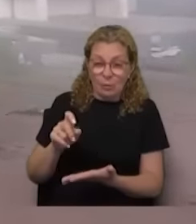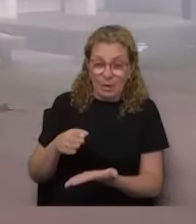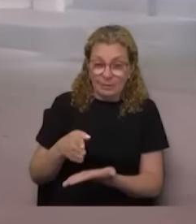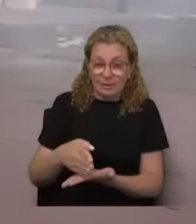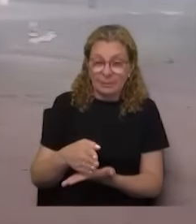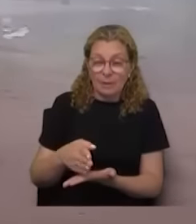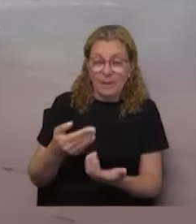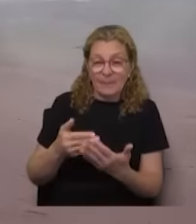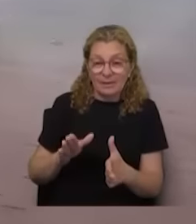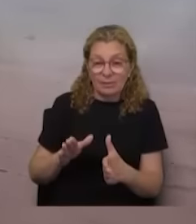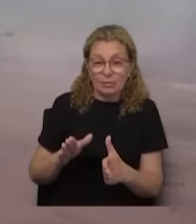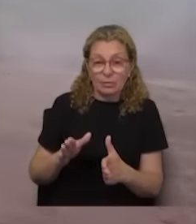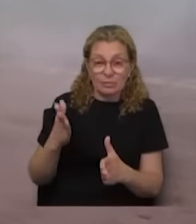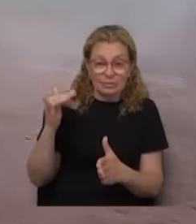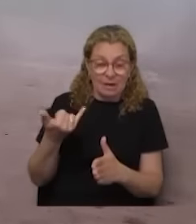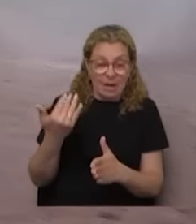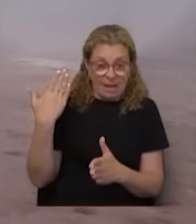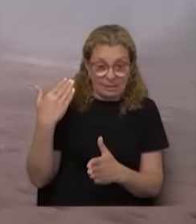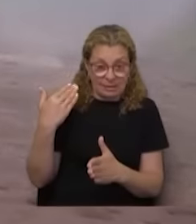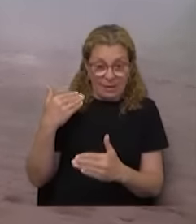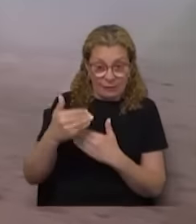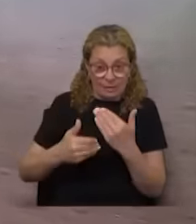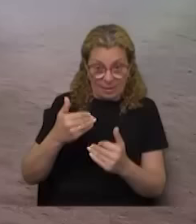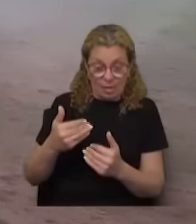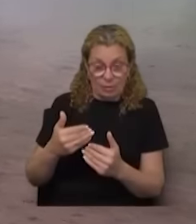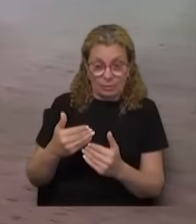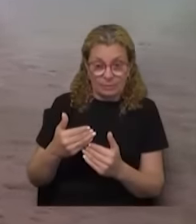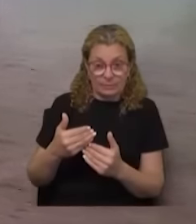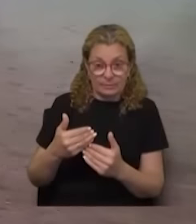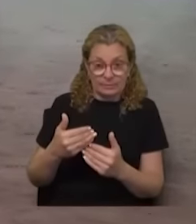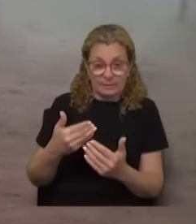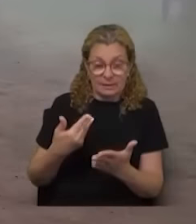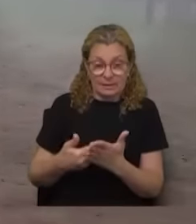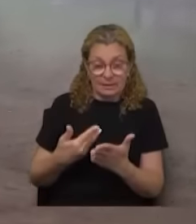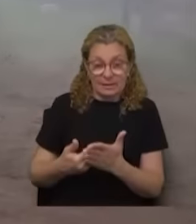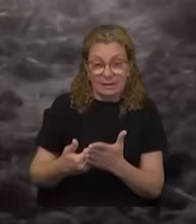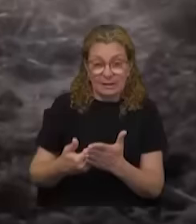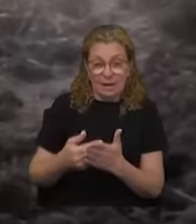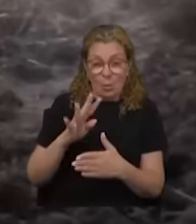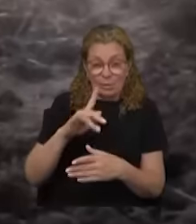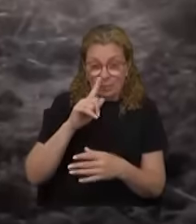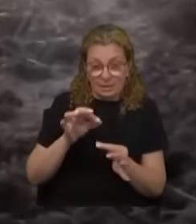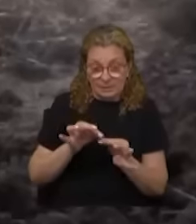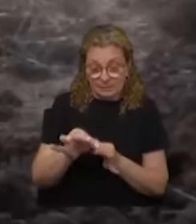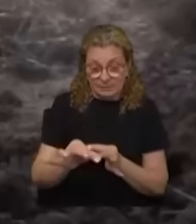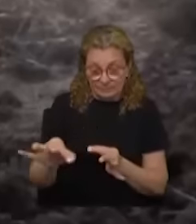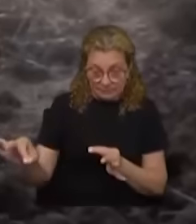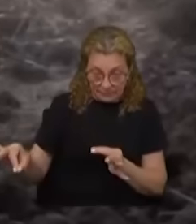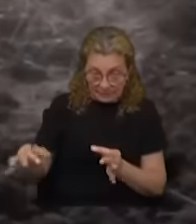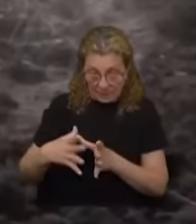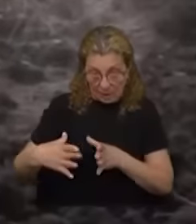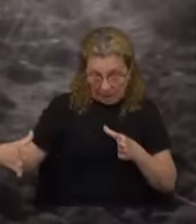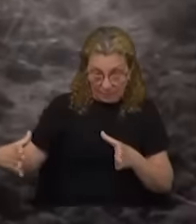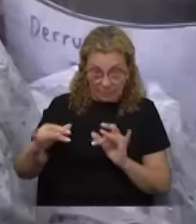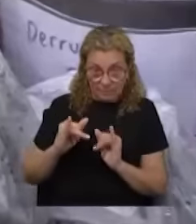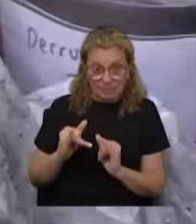empezó con tareas de desmalezamiento y y ya se han avanzado cerca de 4,000 m están ya excavados es una cautela grande este